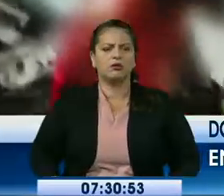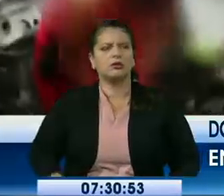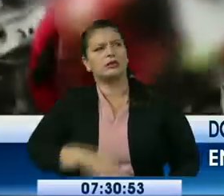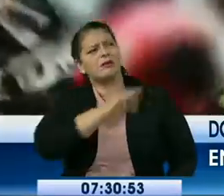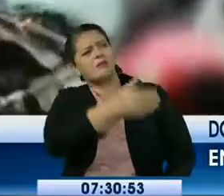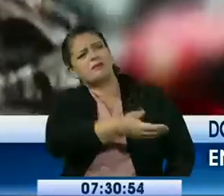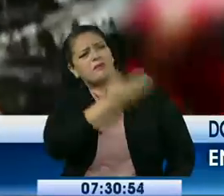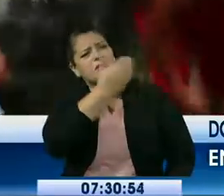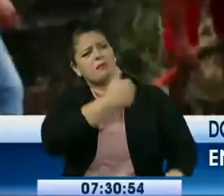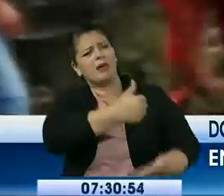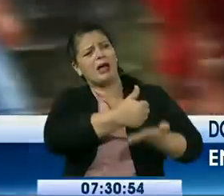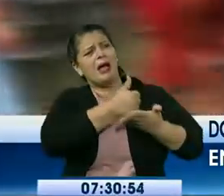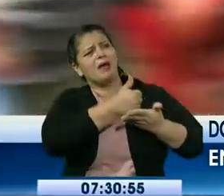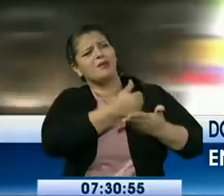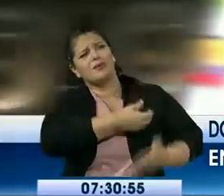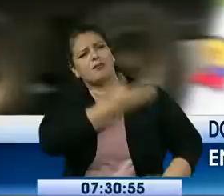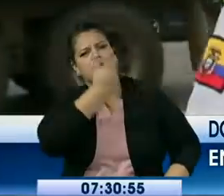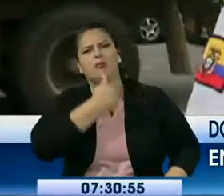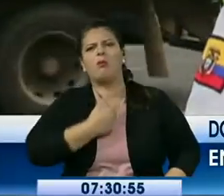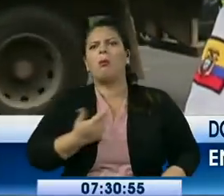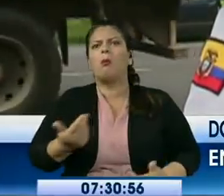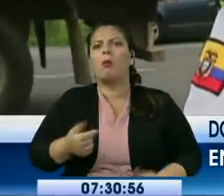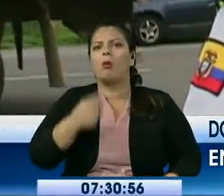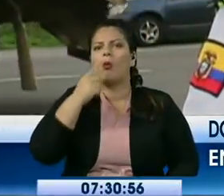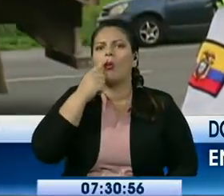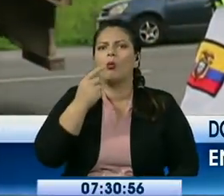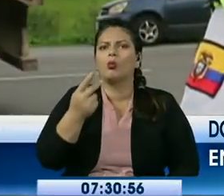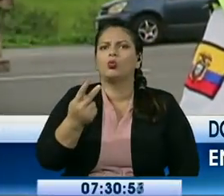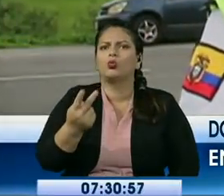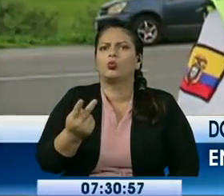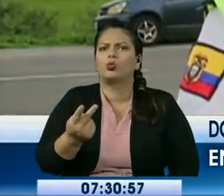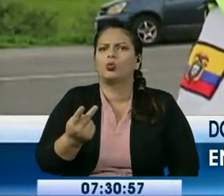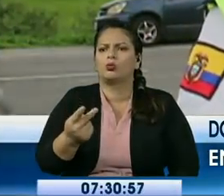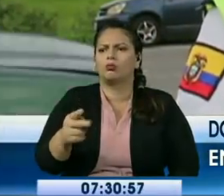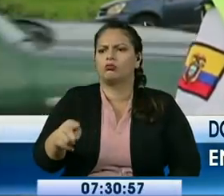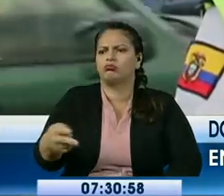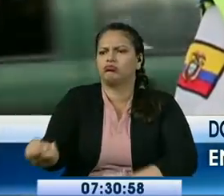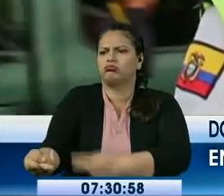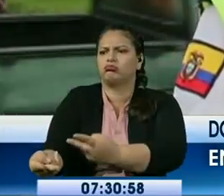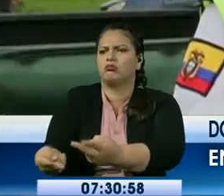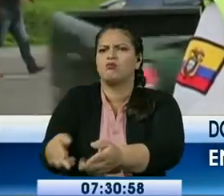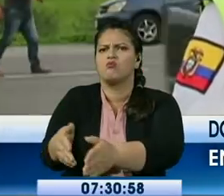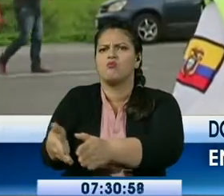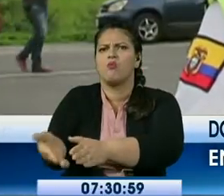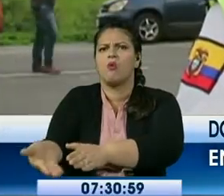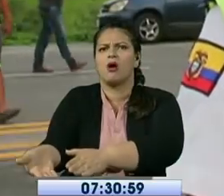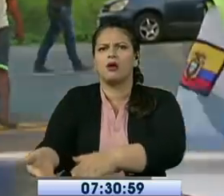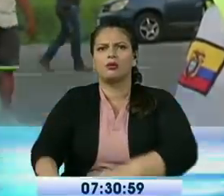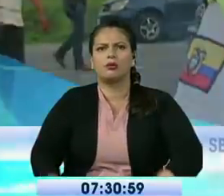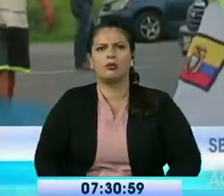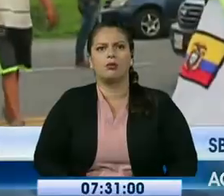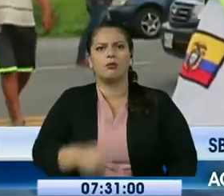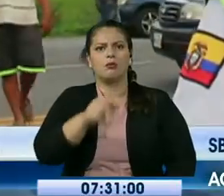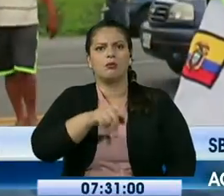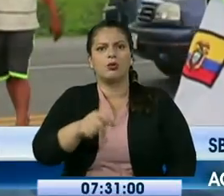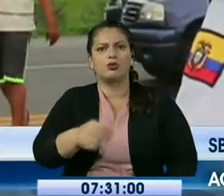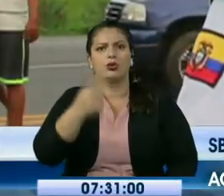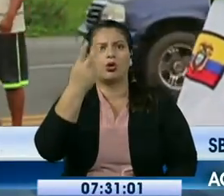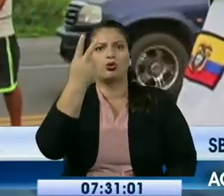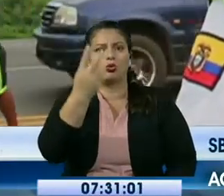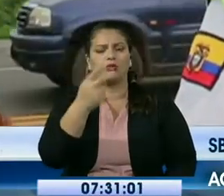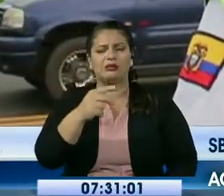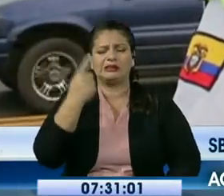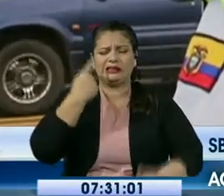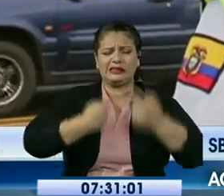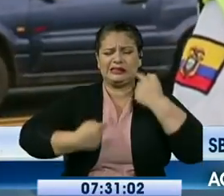más estaban heridos. Presumimos que se trata de un exceso de velocidad o a su vez uno de los conductores, debido